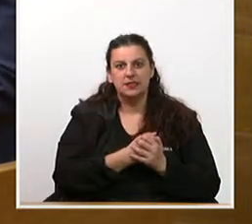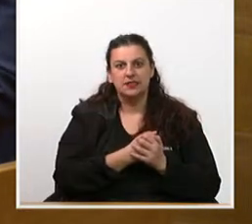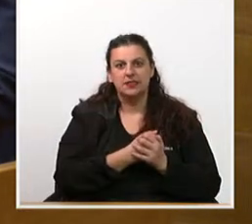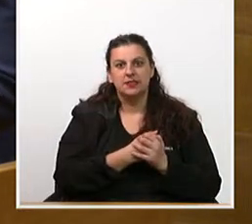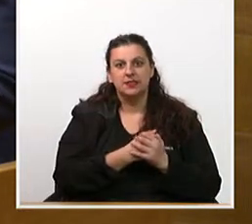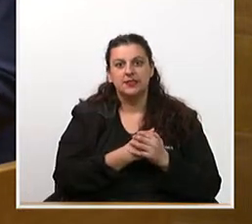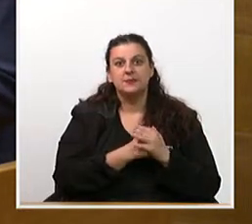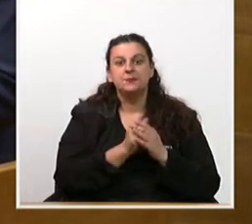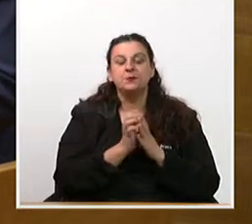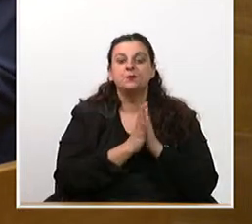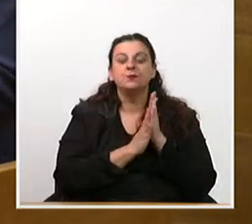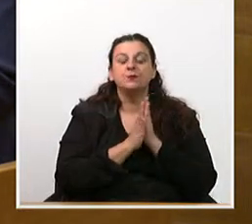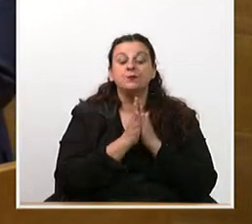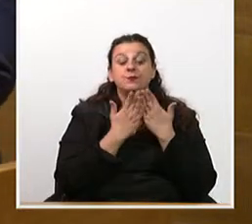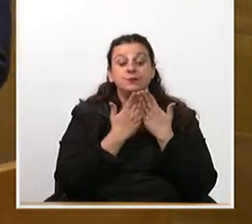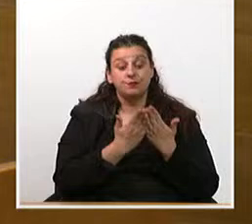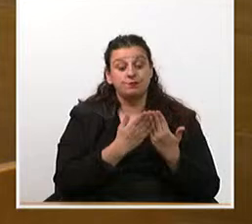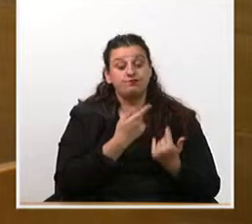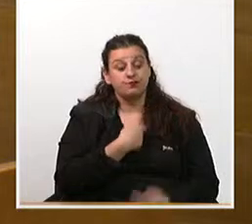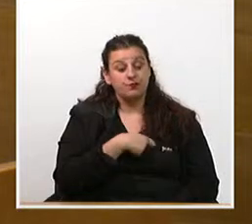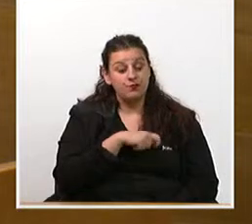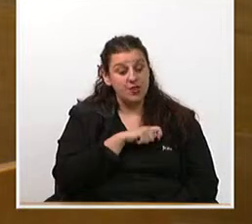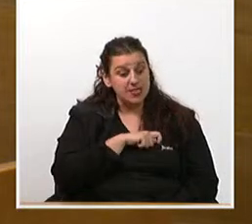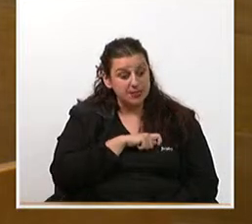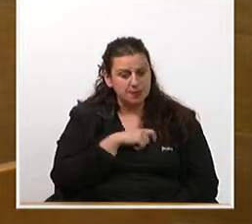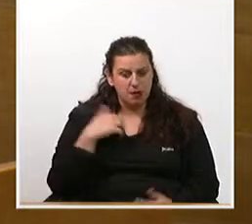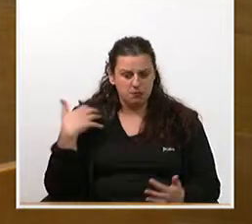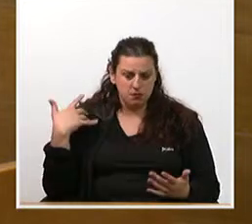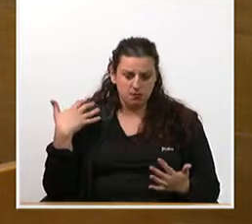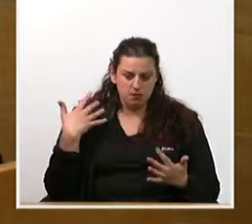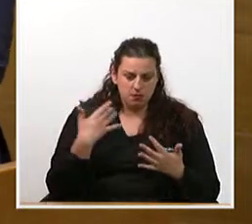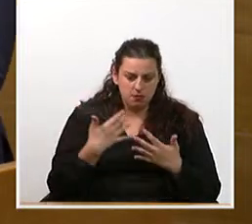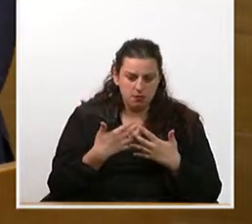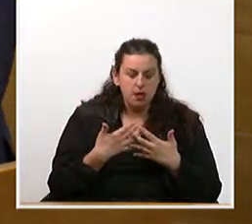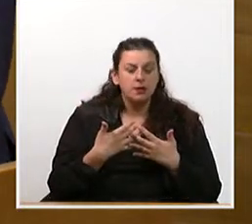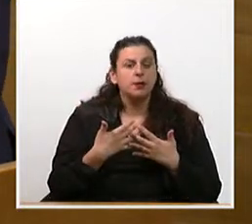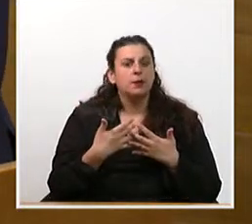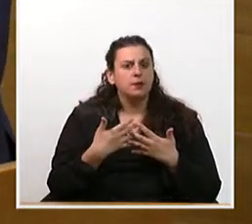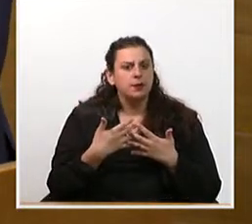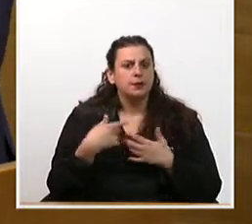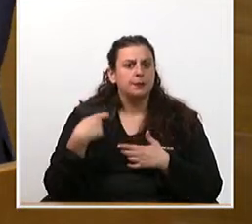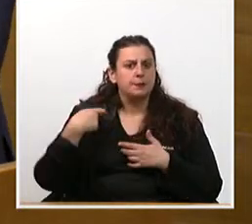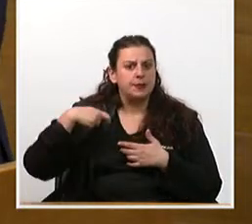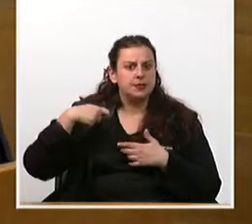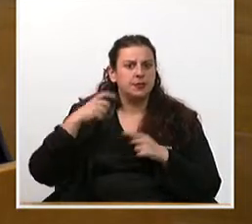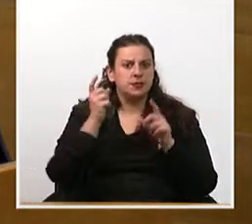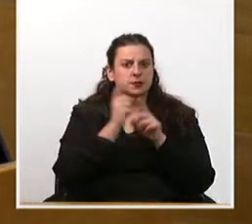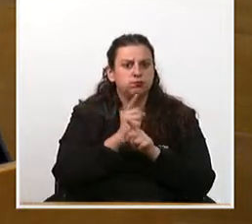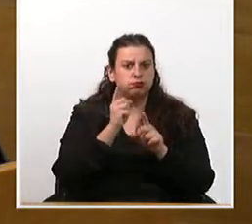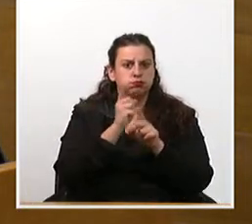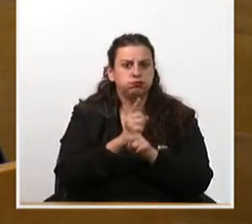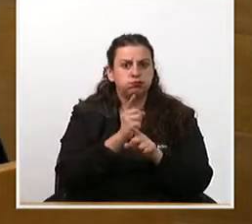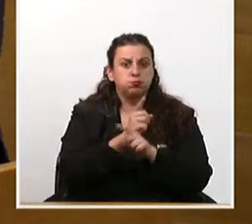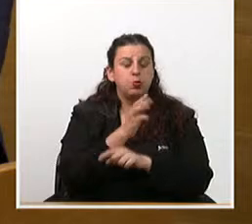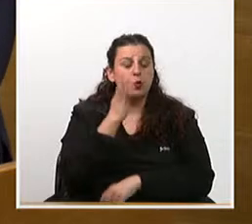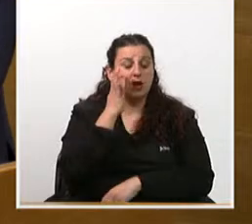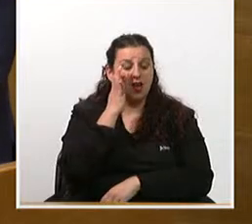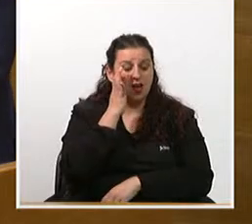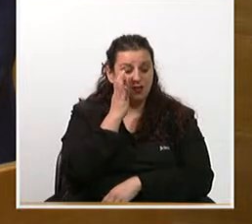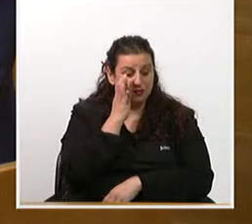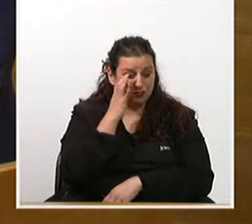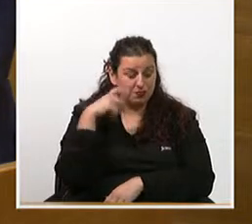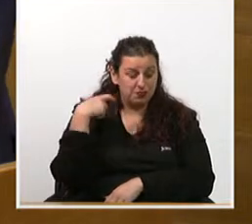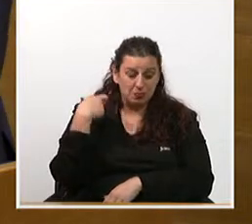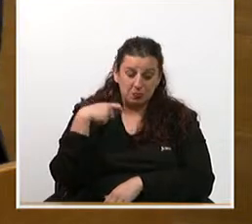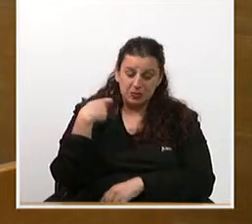mientras que en España desde entonces hemos sufrido pues diversos presidentes que la realidad es que no han dado no han